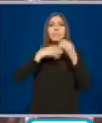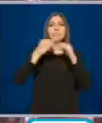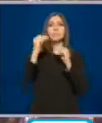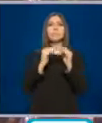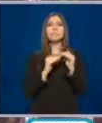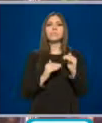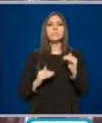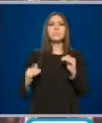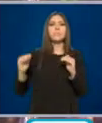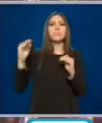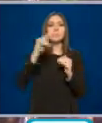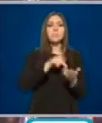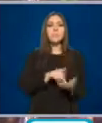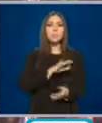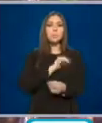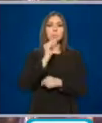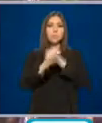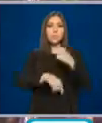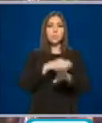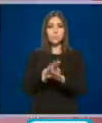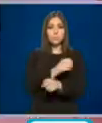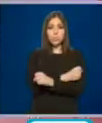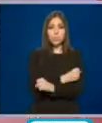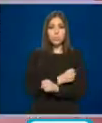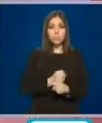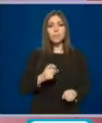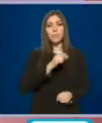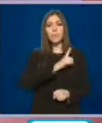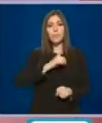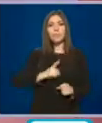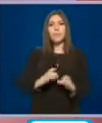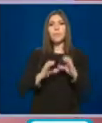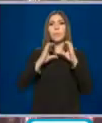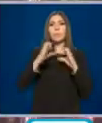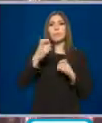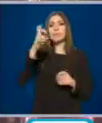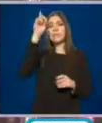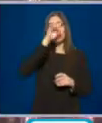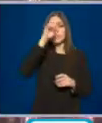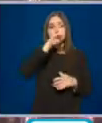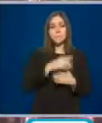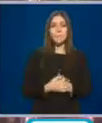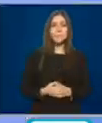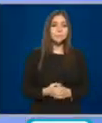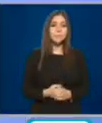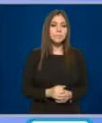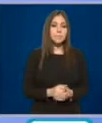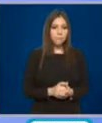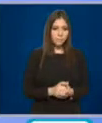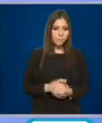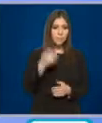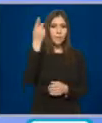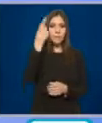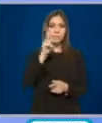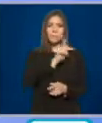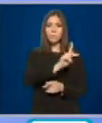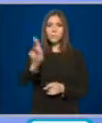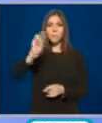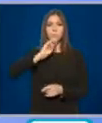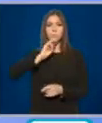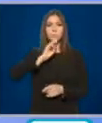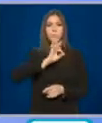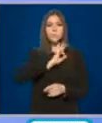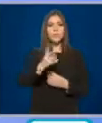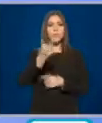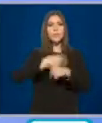que podemos hacer que engorden. Entonces, hay que tener muchísimo cuidado con estas recomendaciones. Entonces, Alicia, bueno, en teoría todas las madres